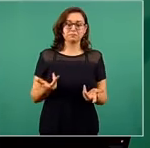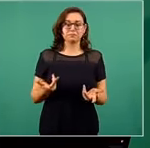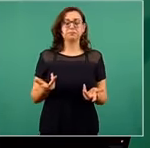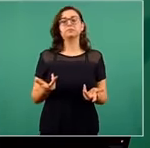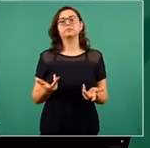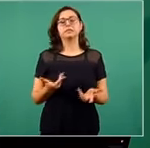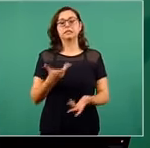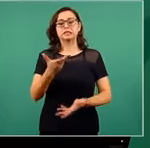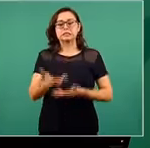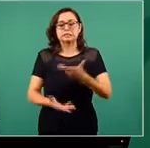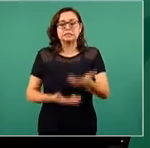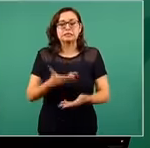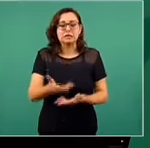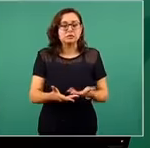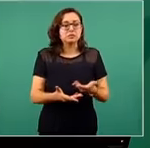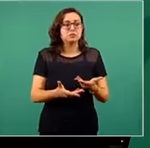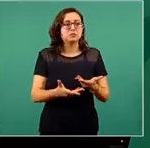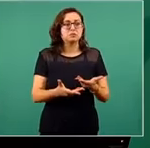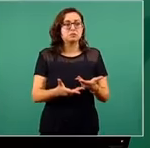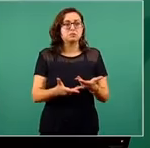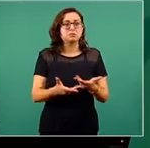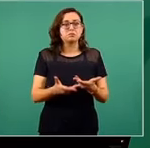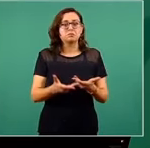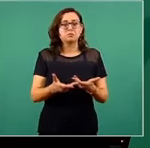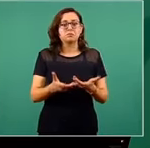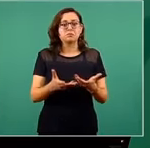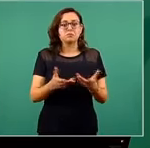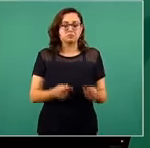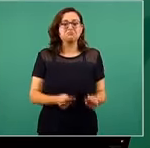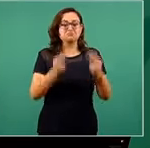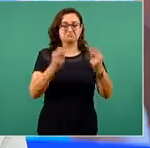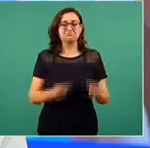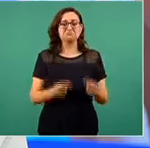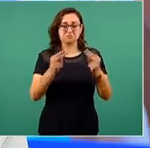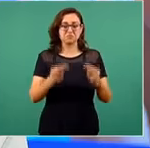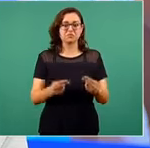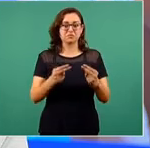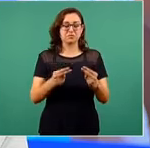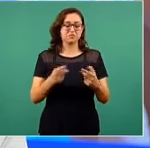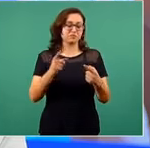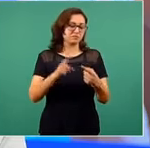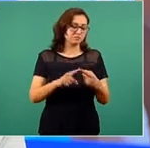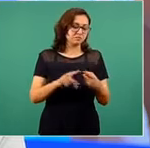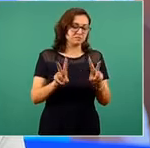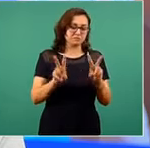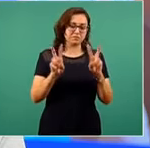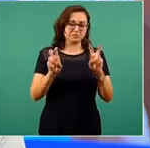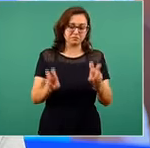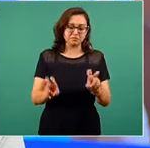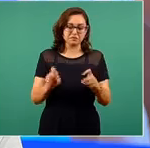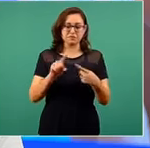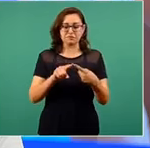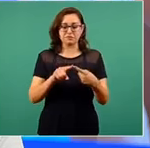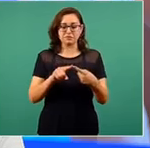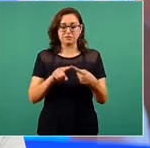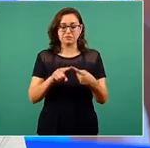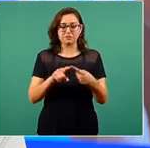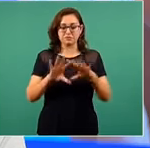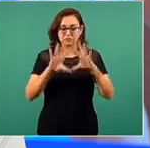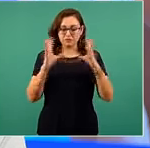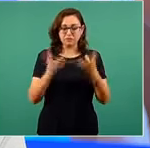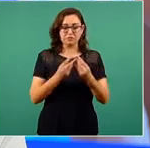accesorios, poco resolutivos, que sí eran lucrativos. Ahí entraron todo lo que hemos comentado, los servicios